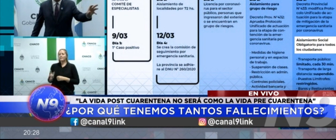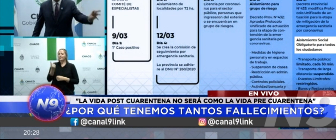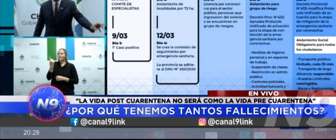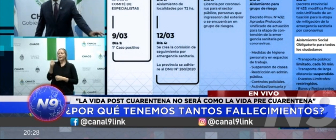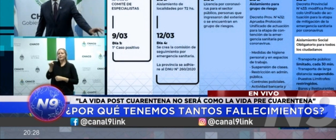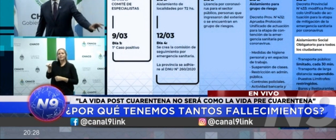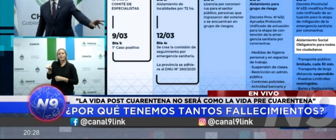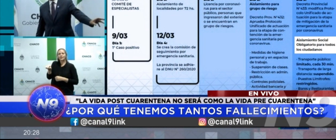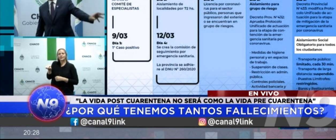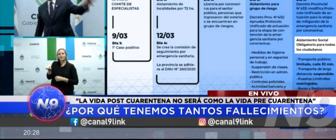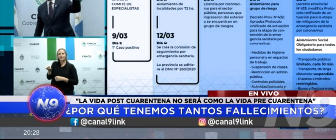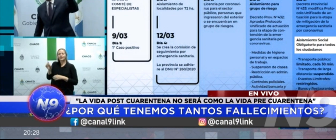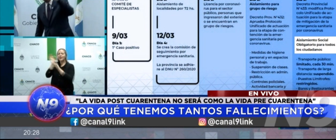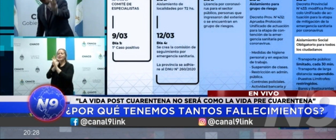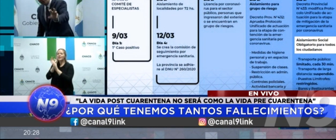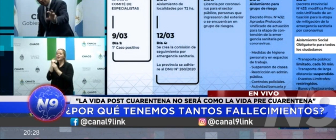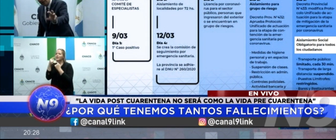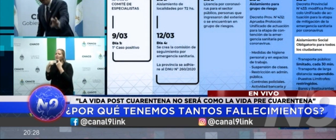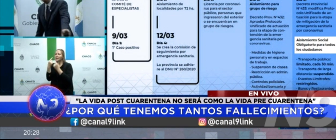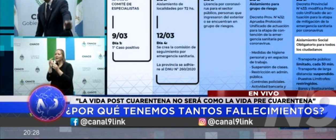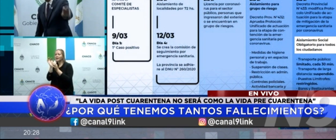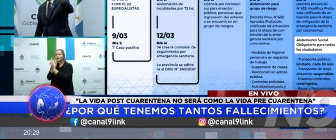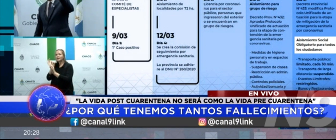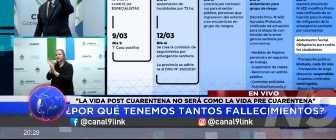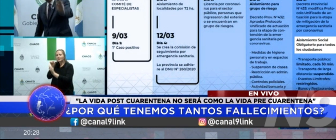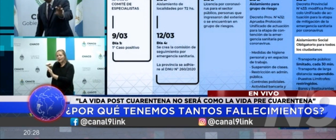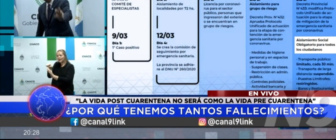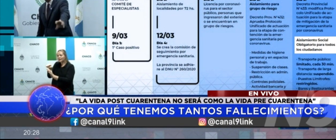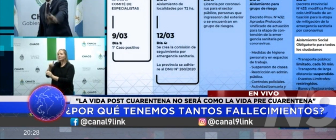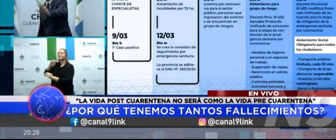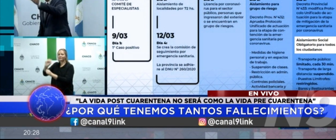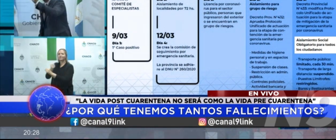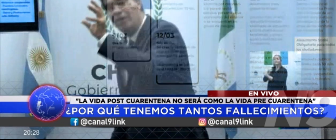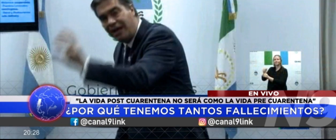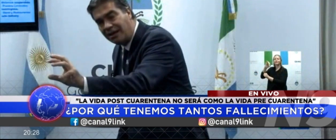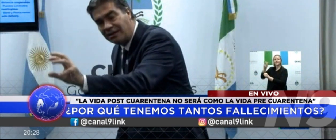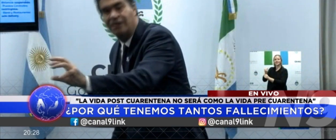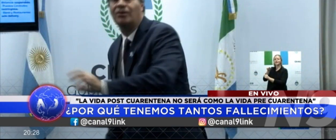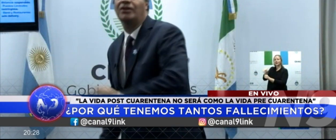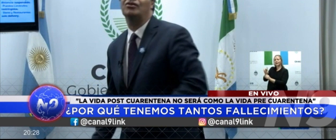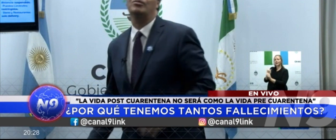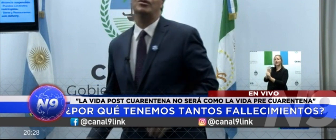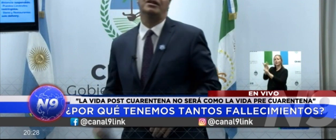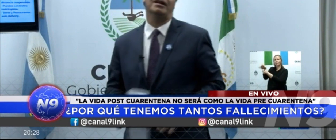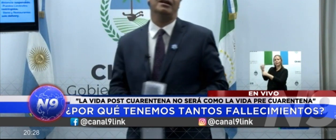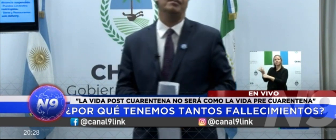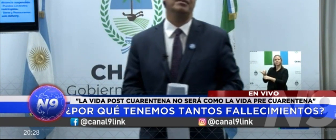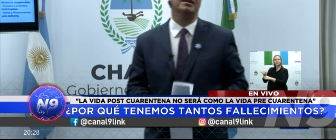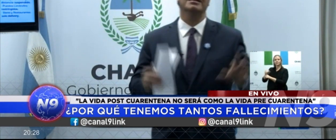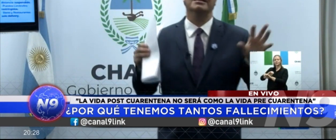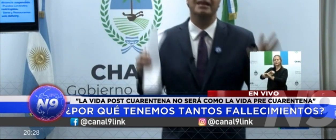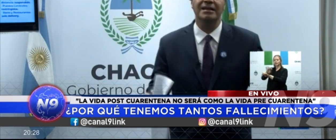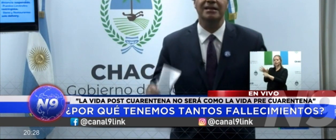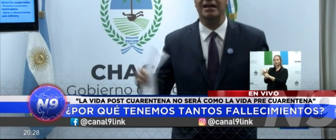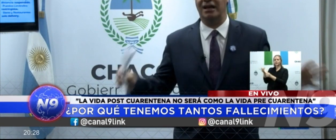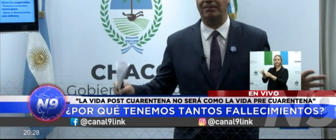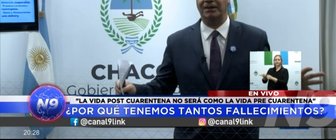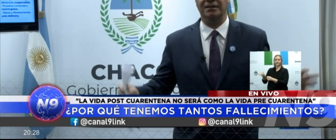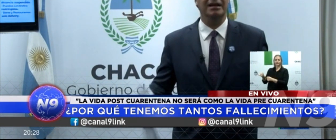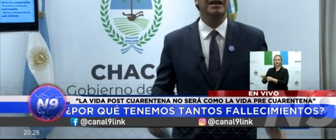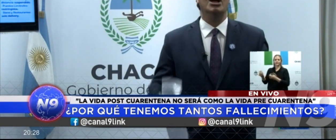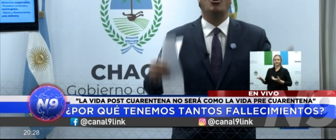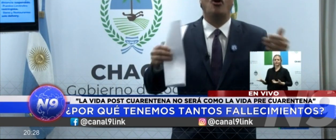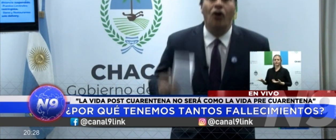importados se pueden transformar en casos estrechos y esos casos estrechos se confirman luego en circulación comunitaria. Tres